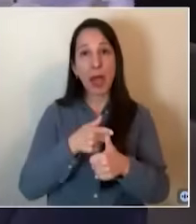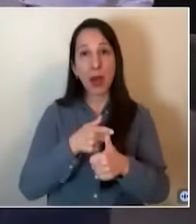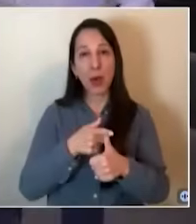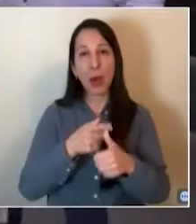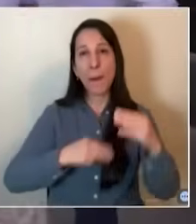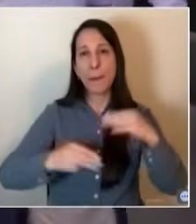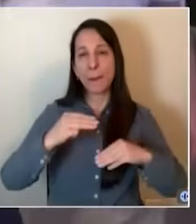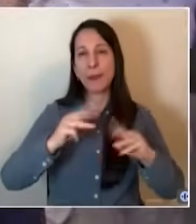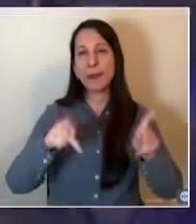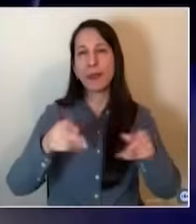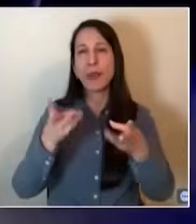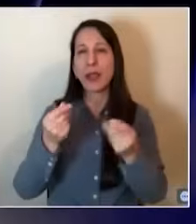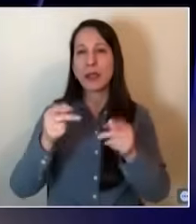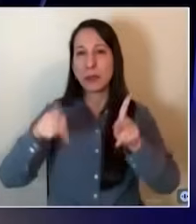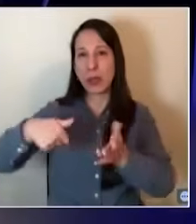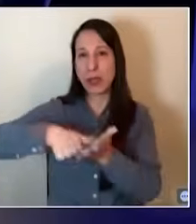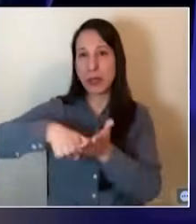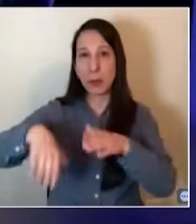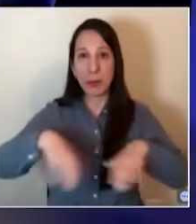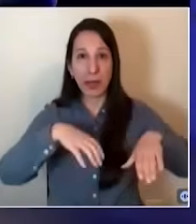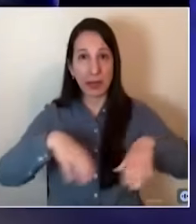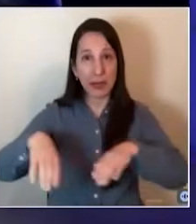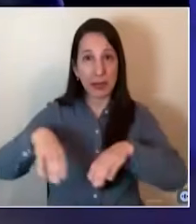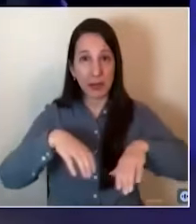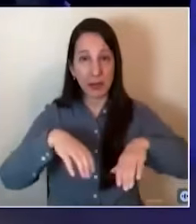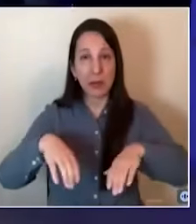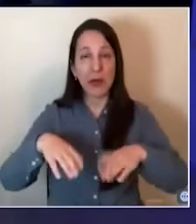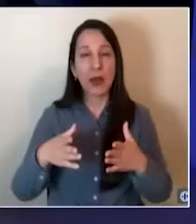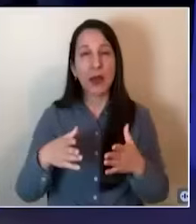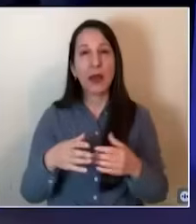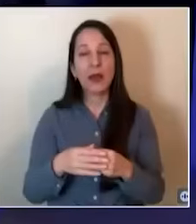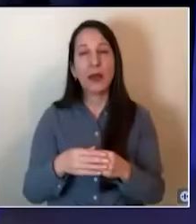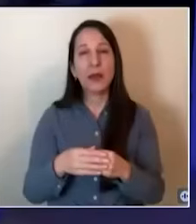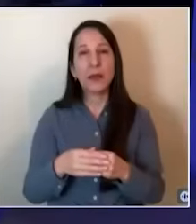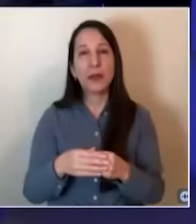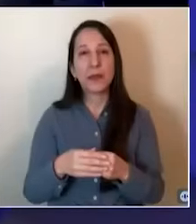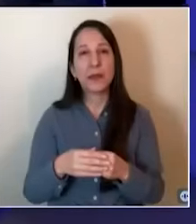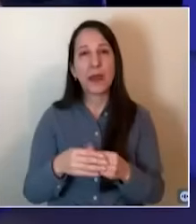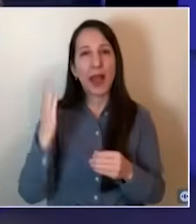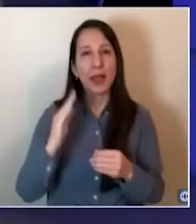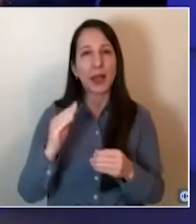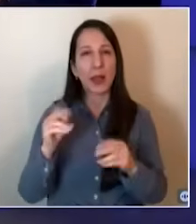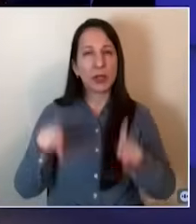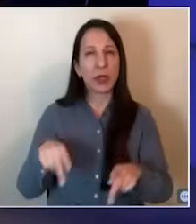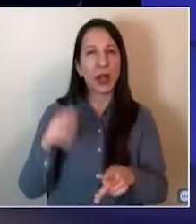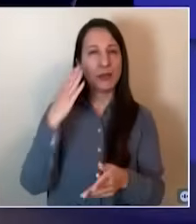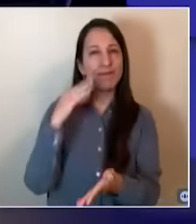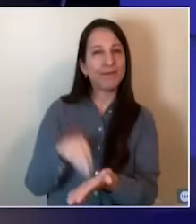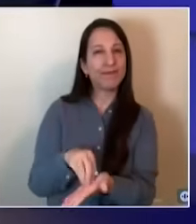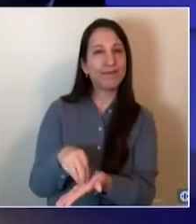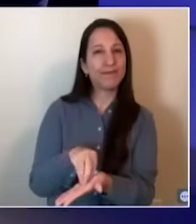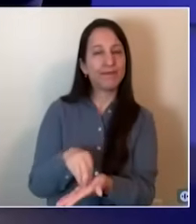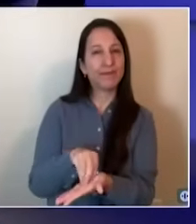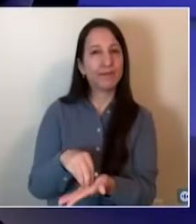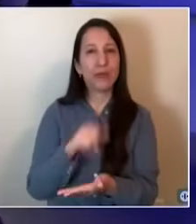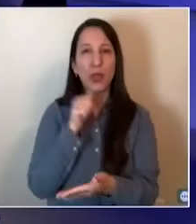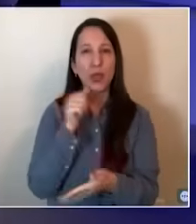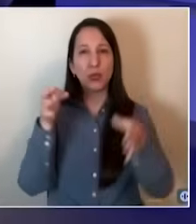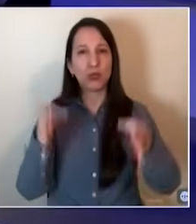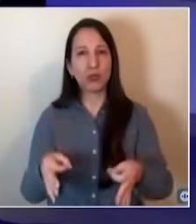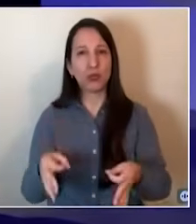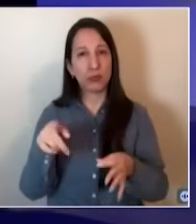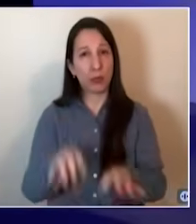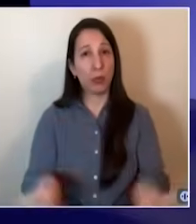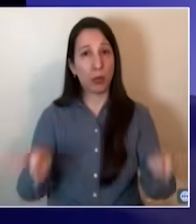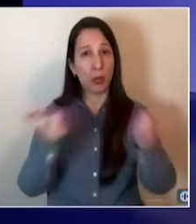está activando, ¿verdad? Hubo un movimiento de indecisos, que eso sí es estadísticamente relevante. Creo que como